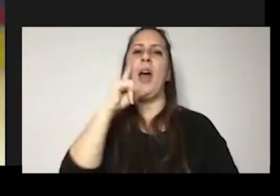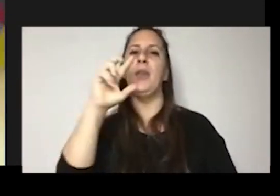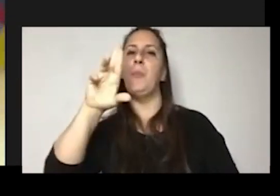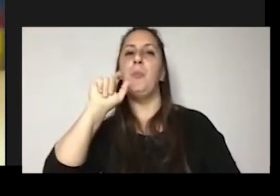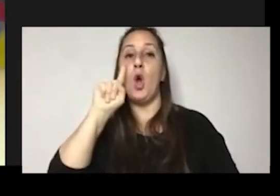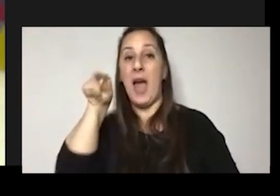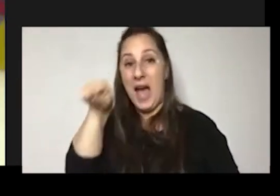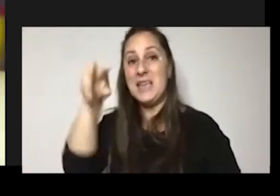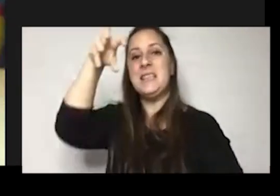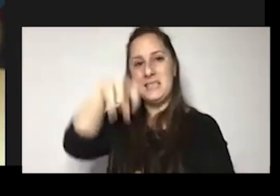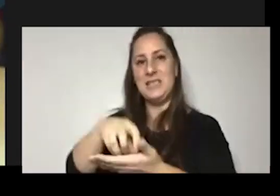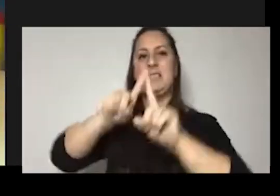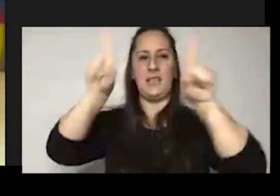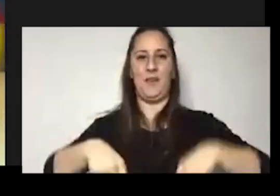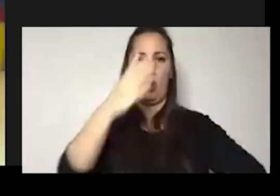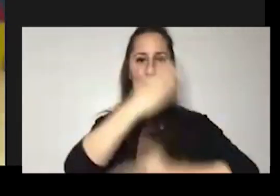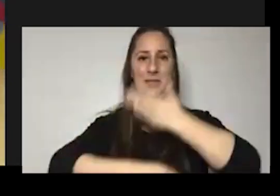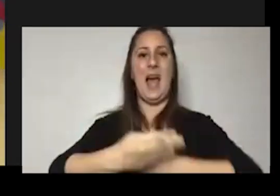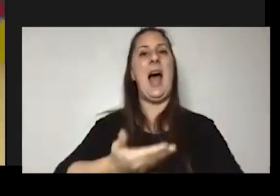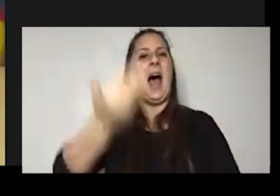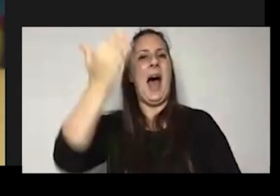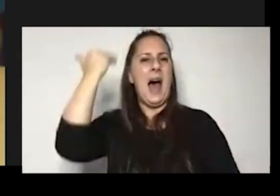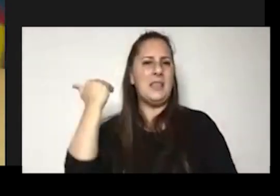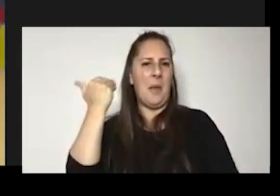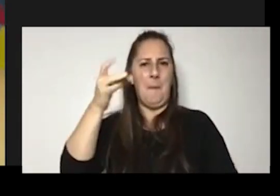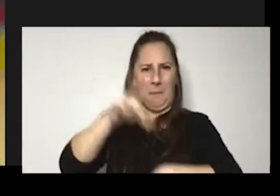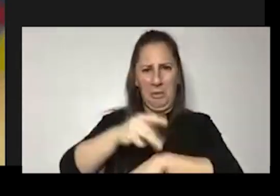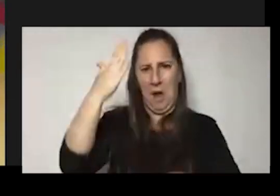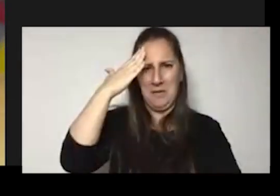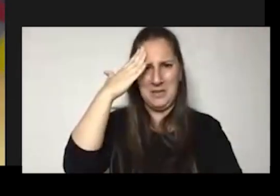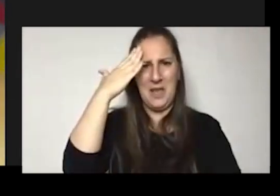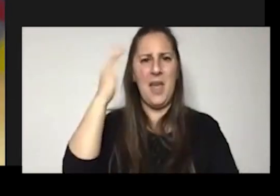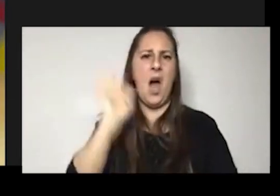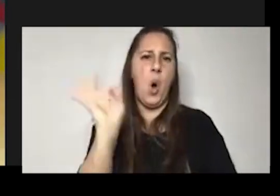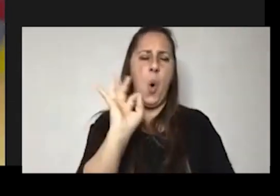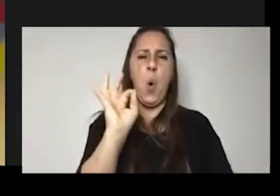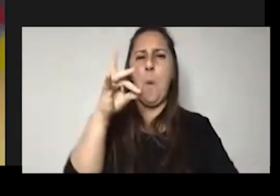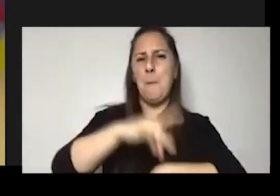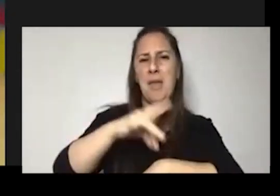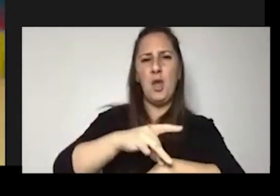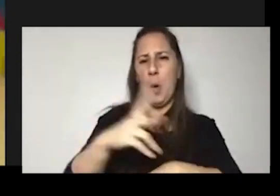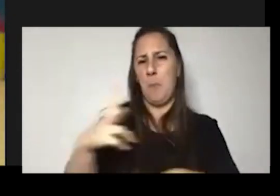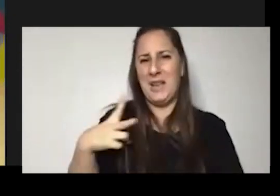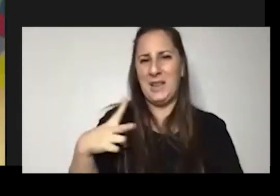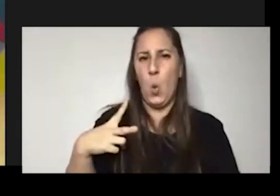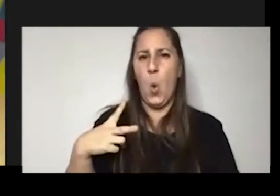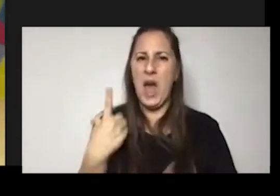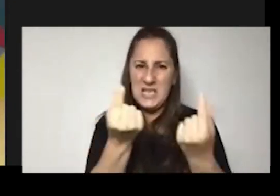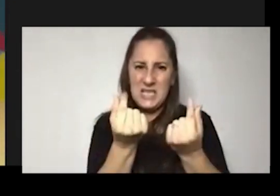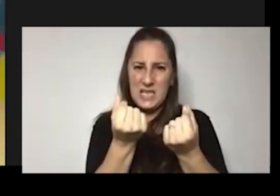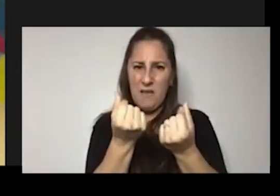Pero no es que no sé si el médico de cabecera o cualquier médico particular sirve el